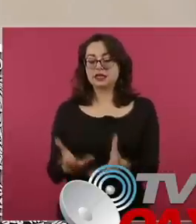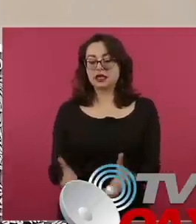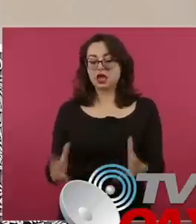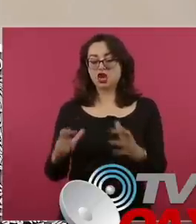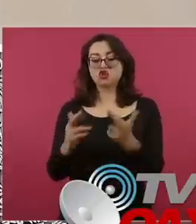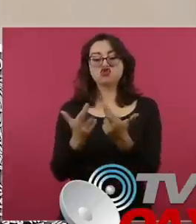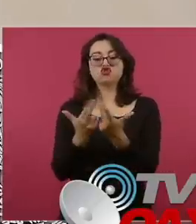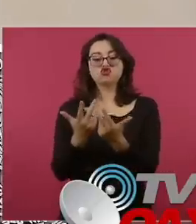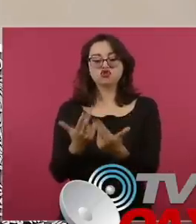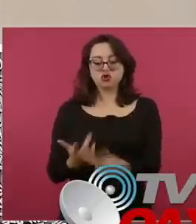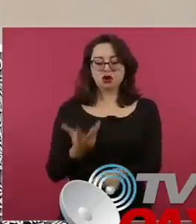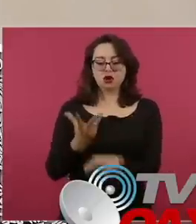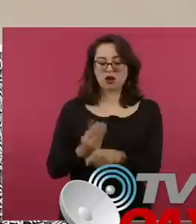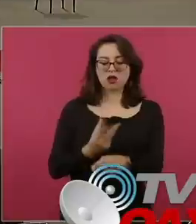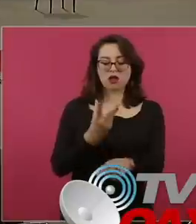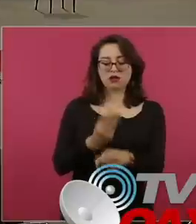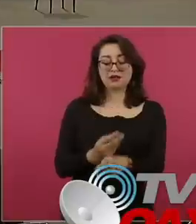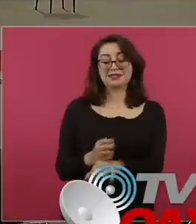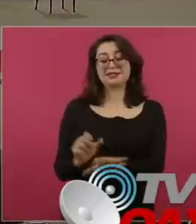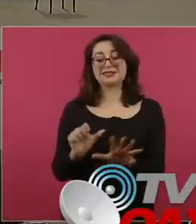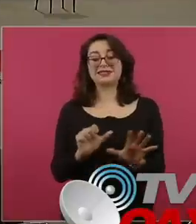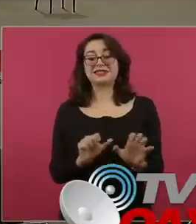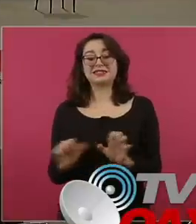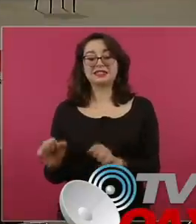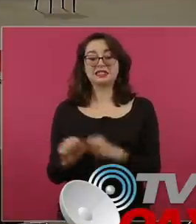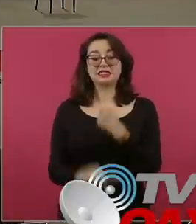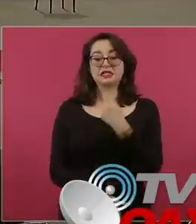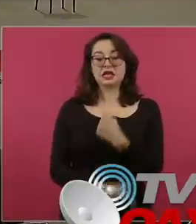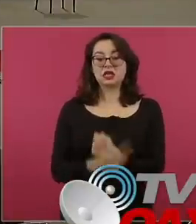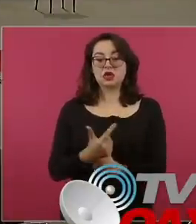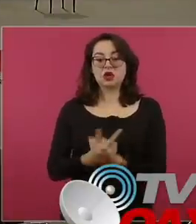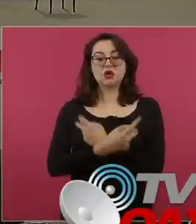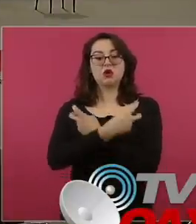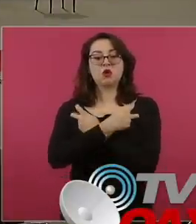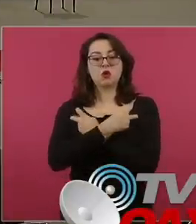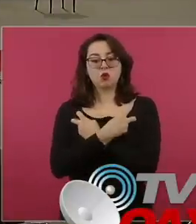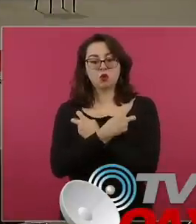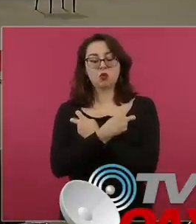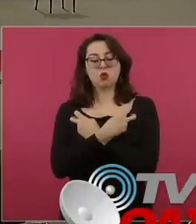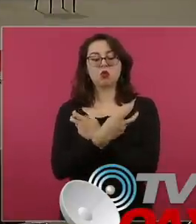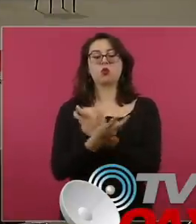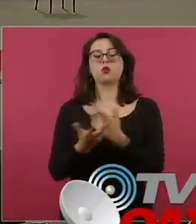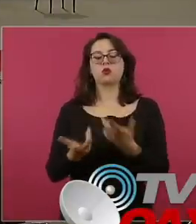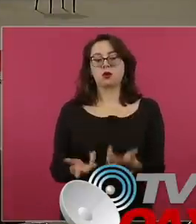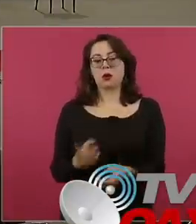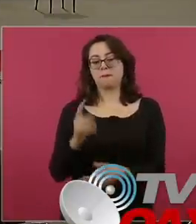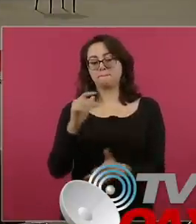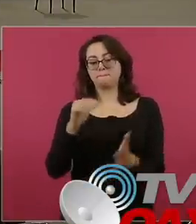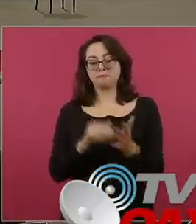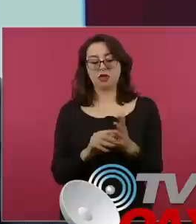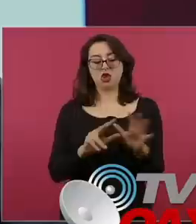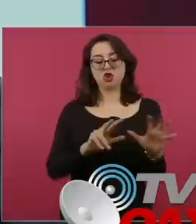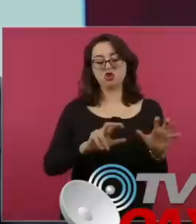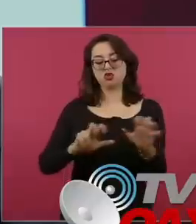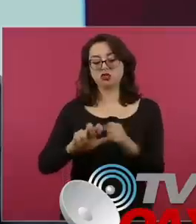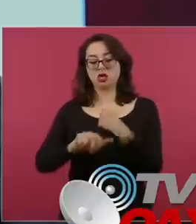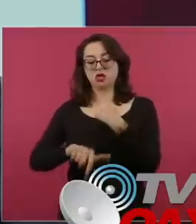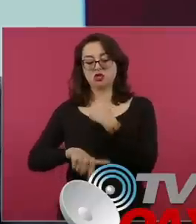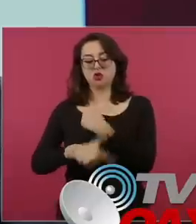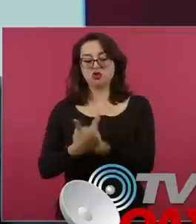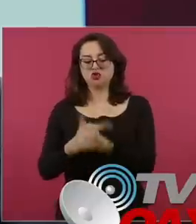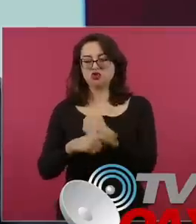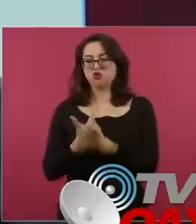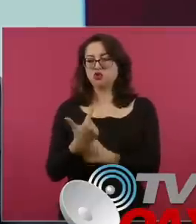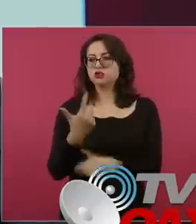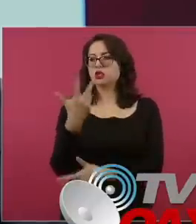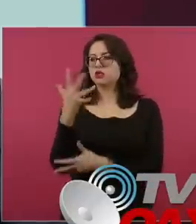612 osamentas o enterramientos humanos, muchos de ellos con ofrenda, y 1,812 rasgos